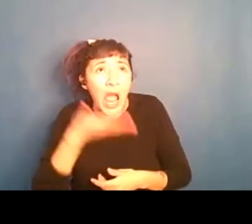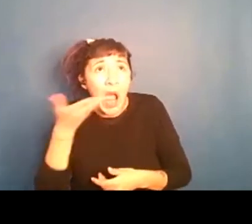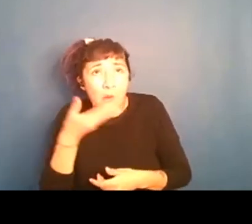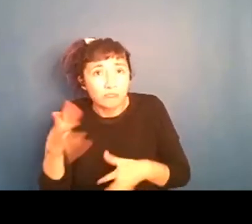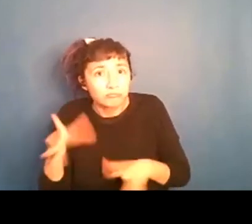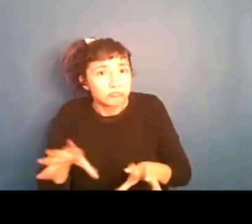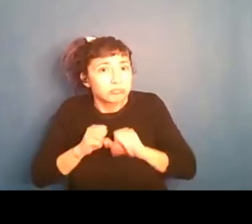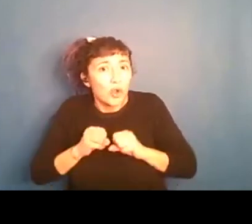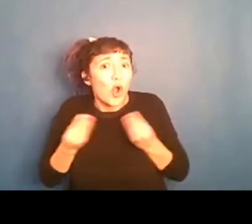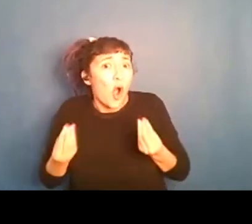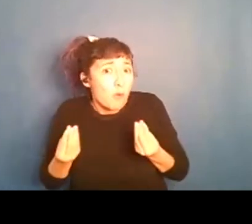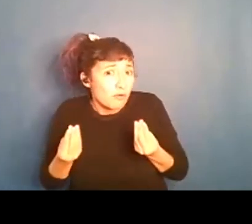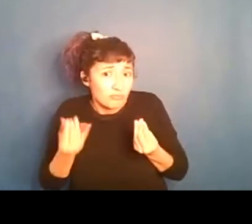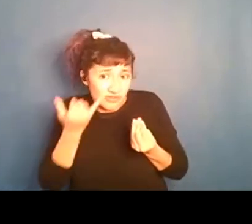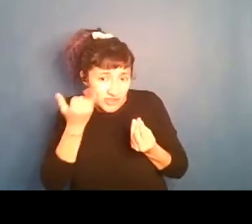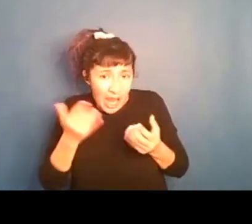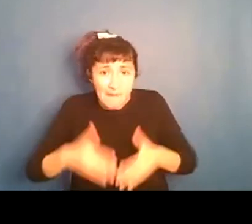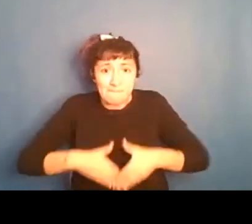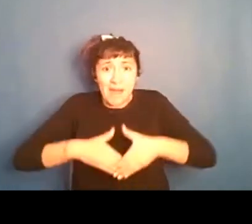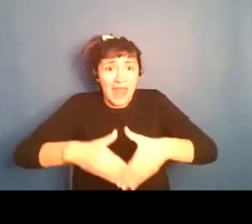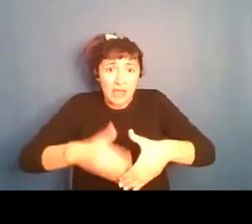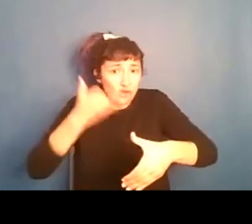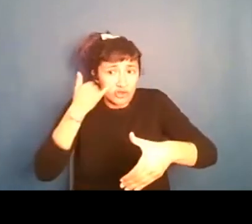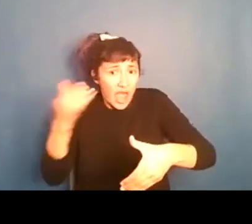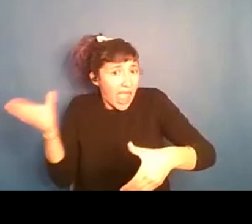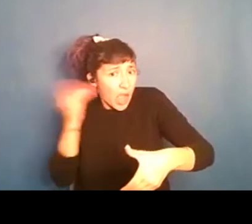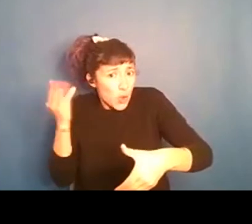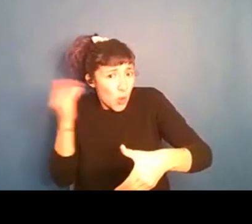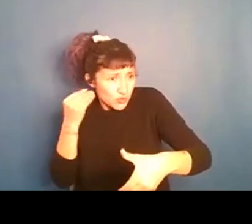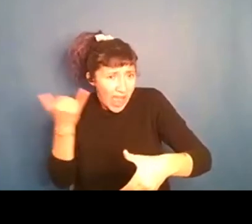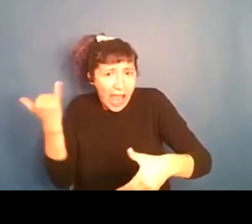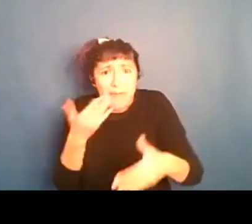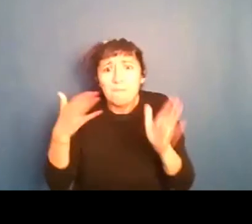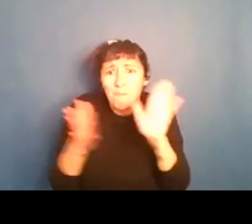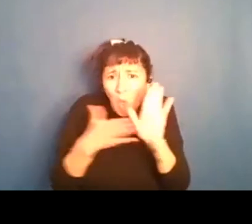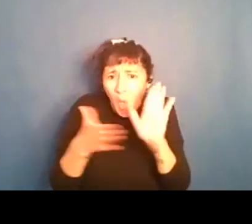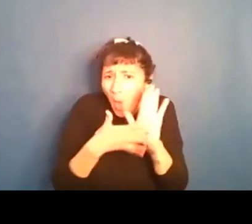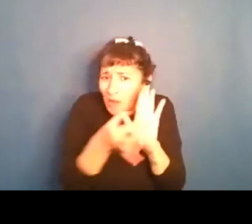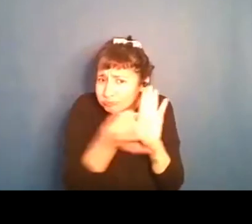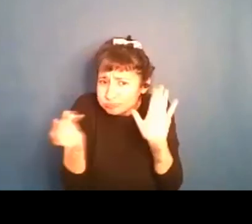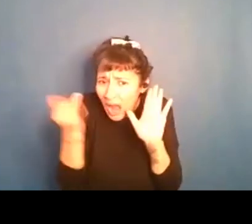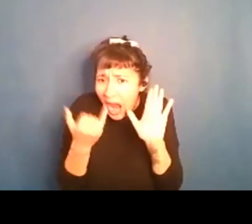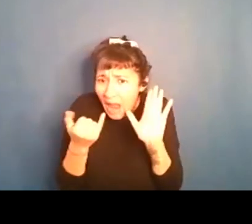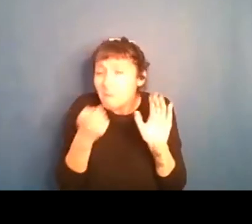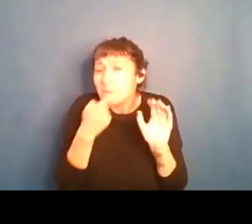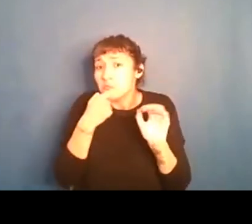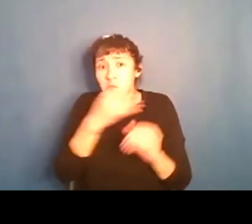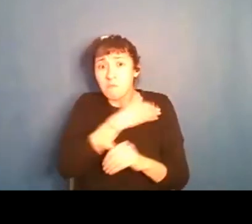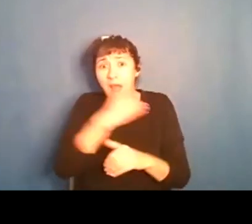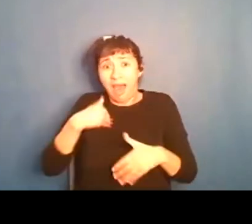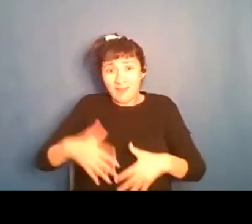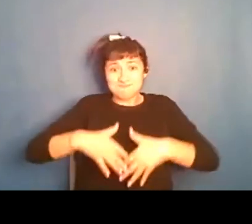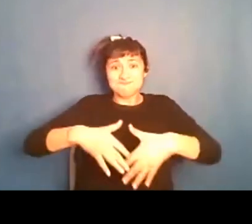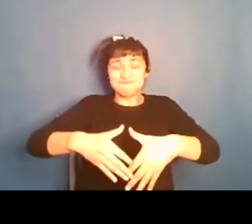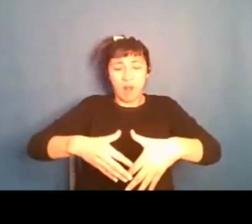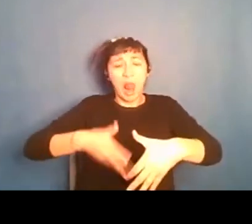ya internamente del embarazo. Y hay pruebas comprobadas que una madre le canta o le habla al niño dentro